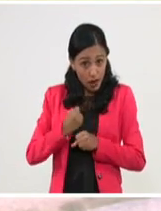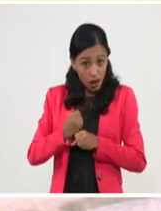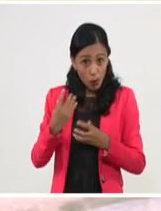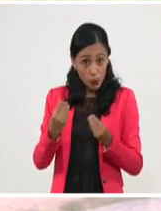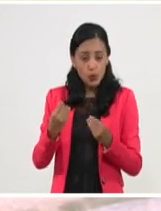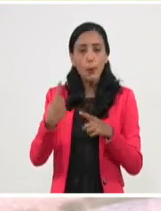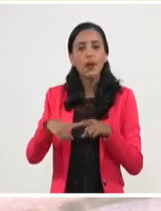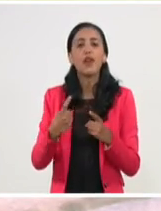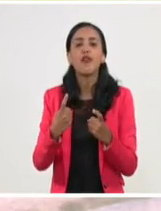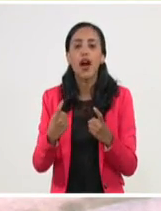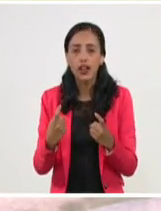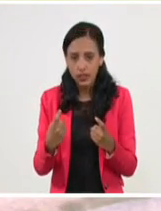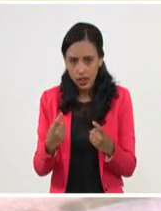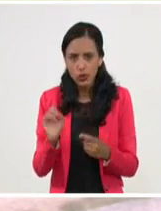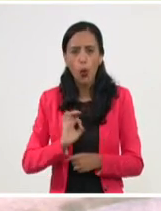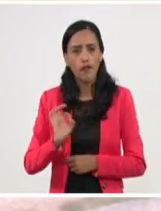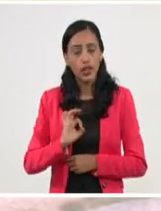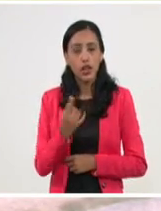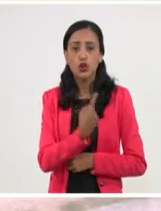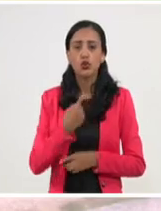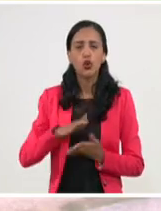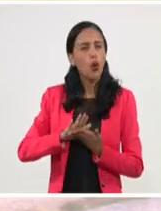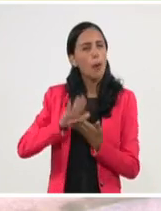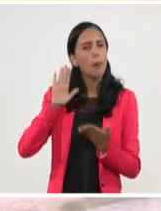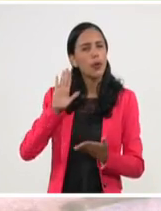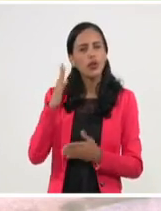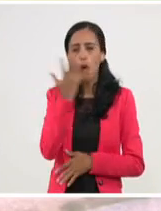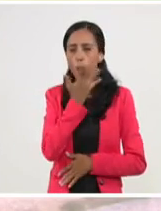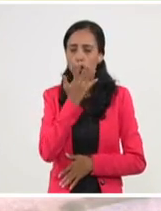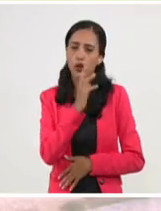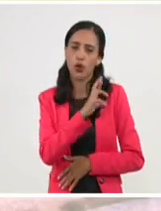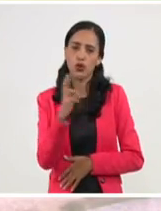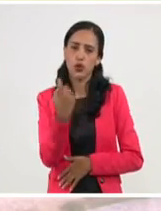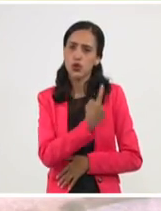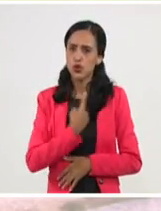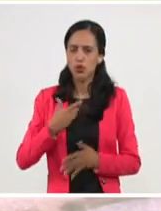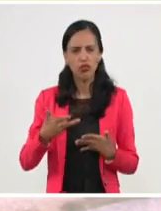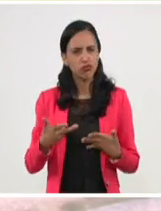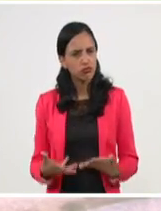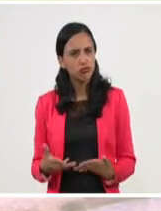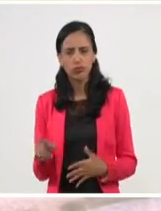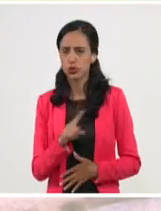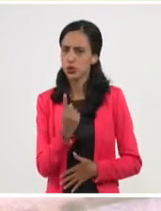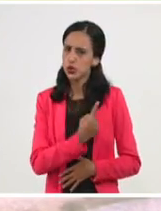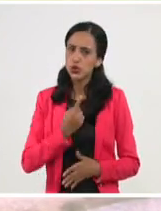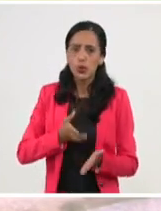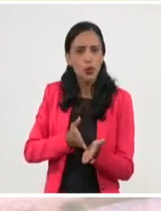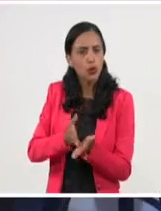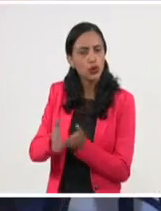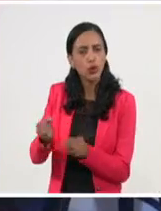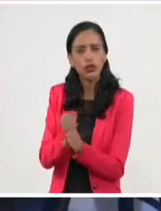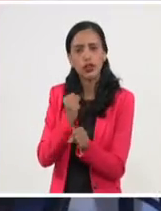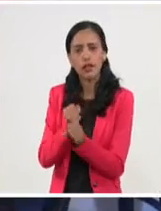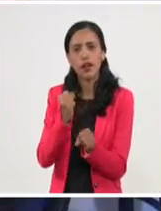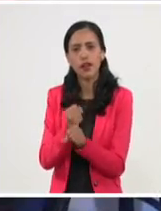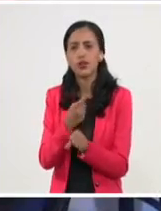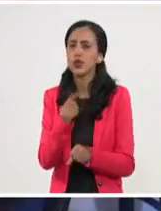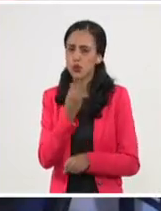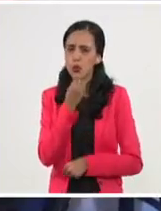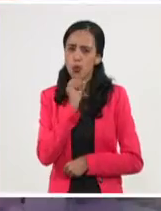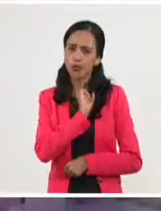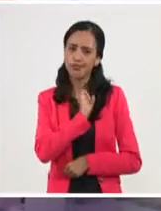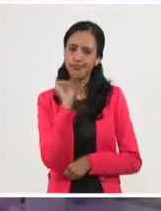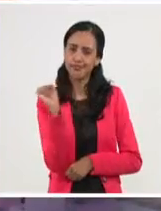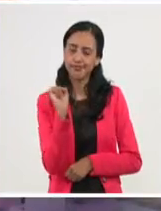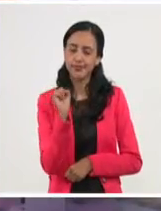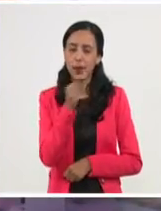nosotros es con la revolución, no tenemos compromiso con más nadie. Nosotros no nos vamos a cansar, vamos a seguir luchando y vamos a vencer. Izquierdo Alonso y